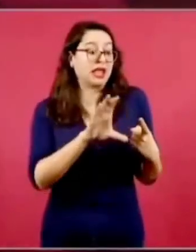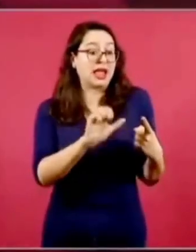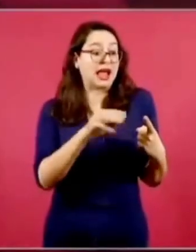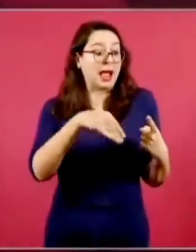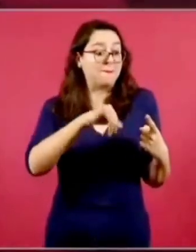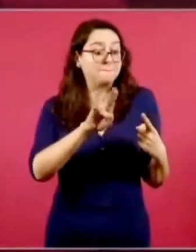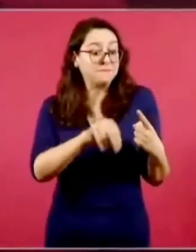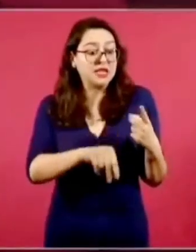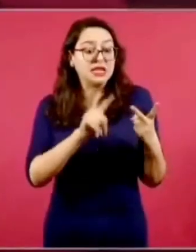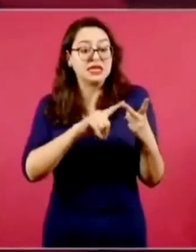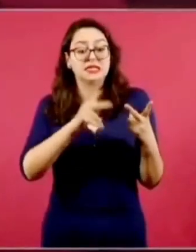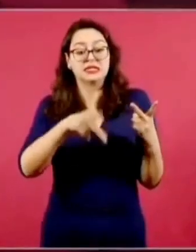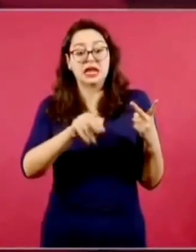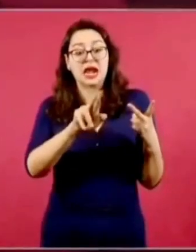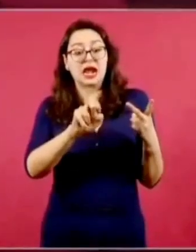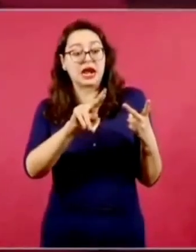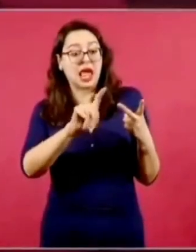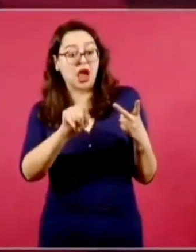Pues si nada más de sueldo